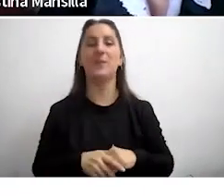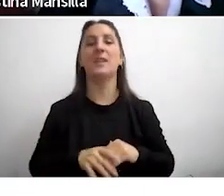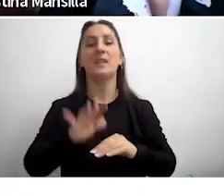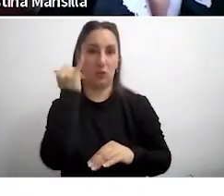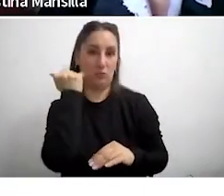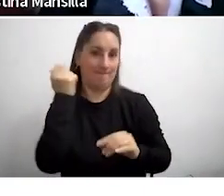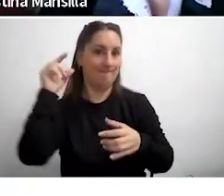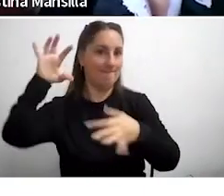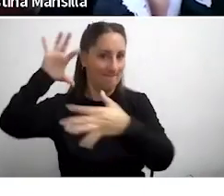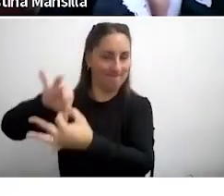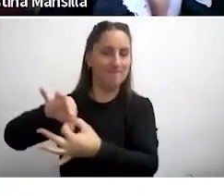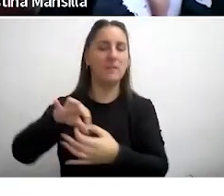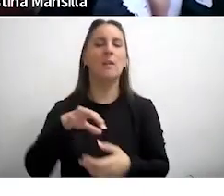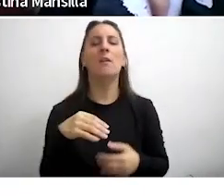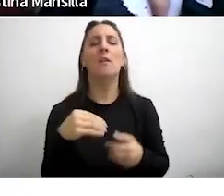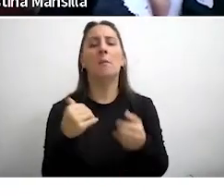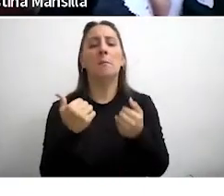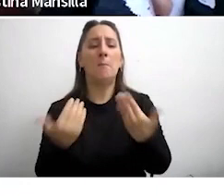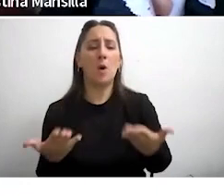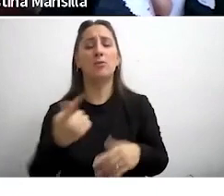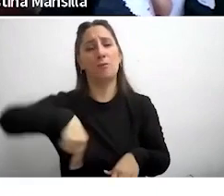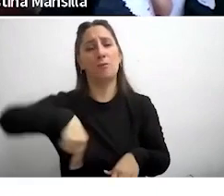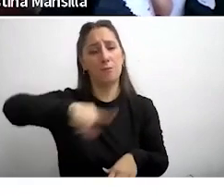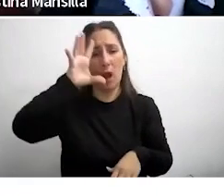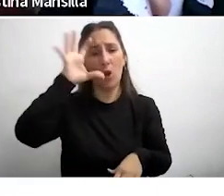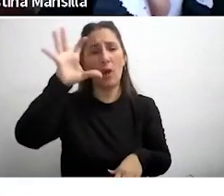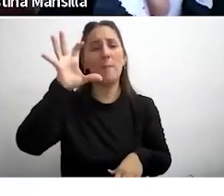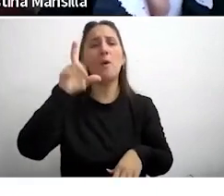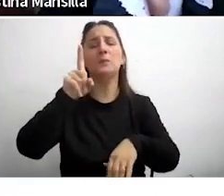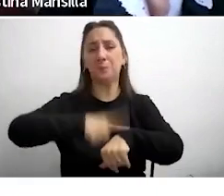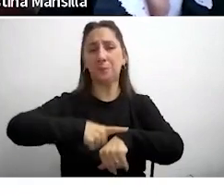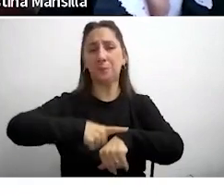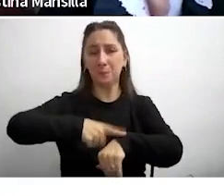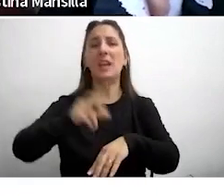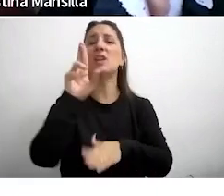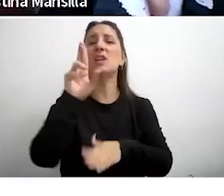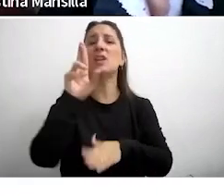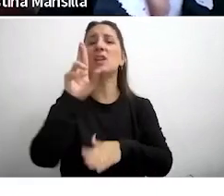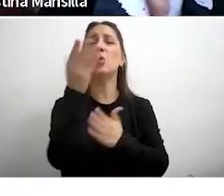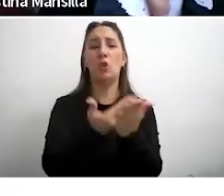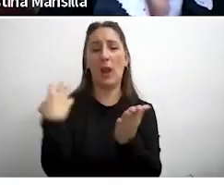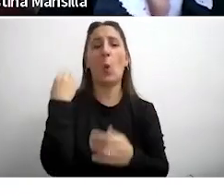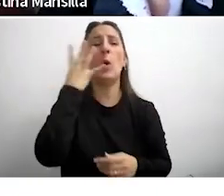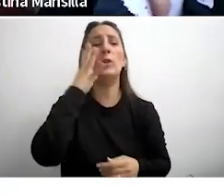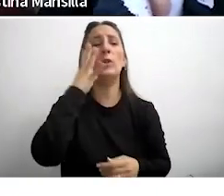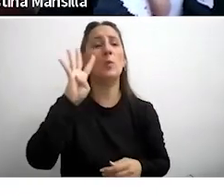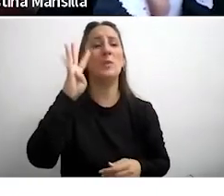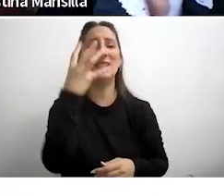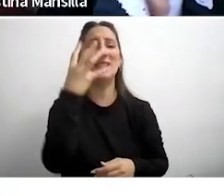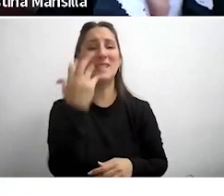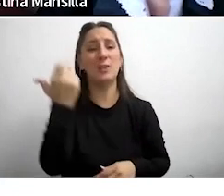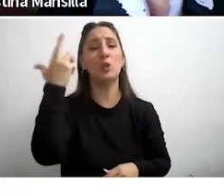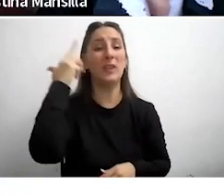inscripto. Por ello, recordemos que oportunamente la Resolución General 4699